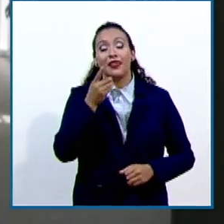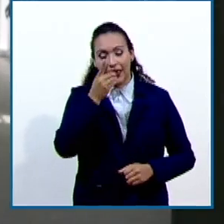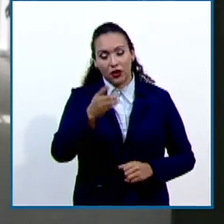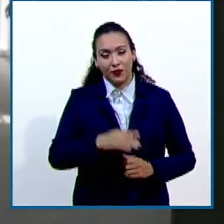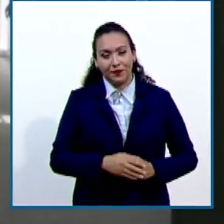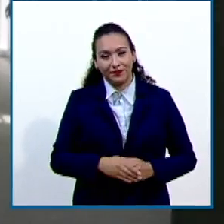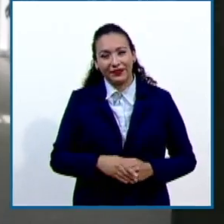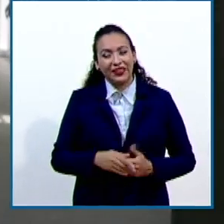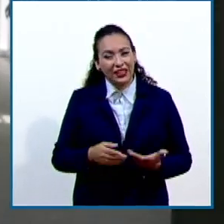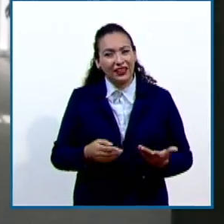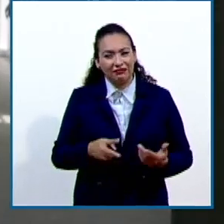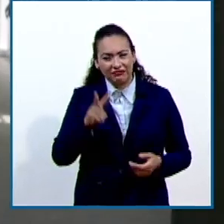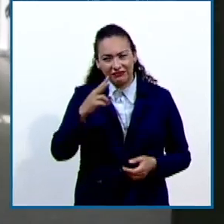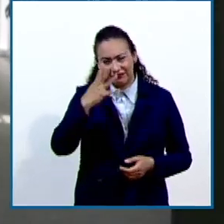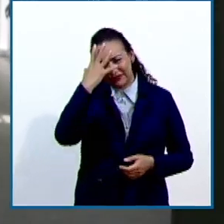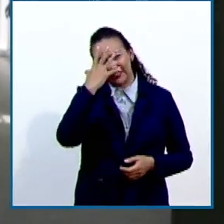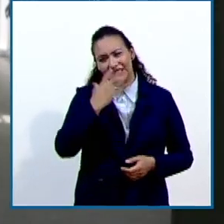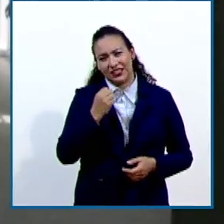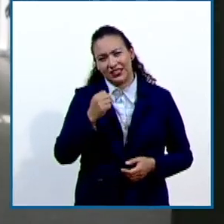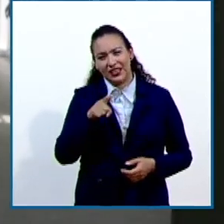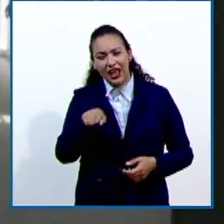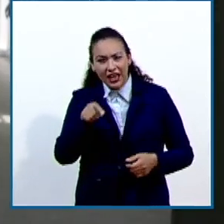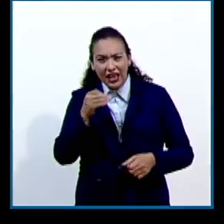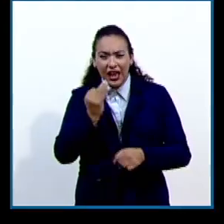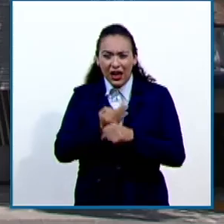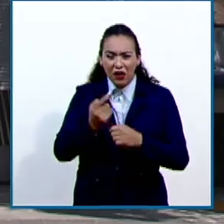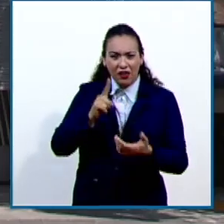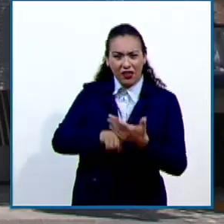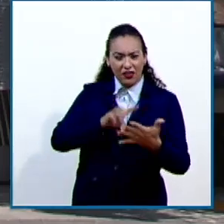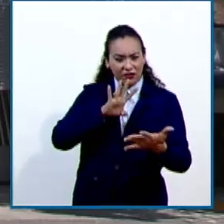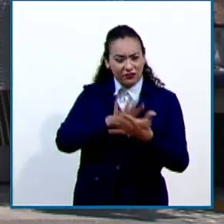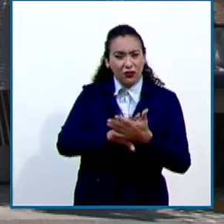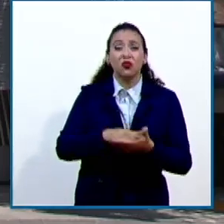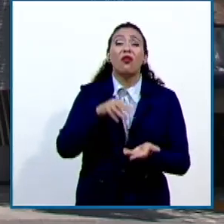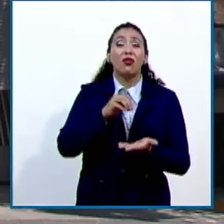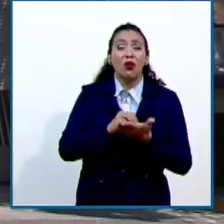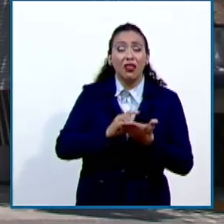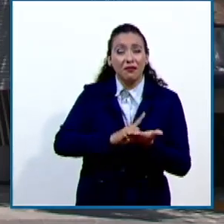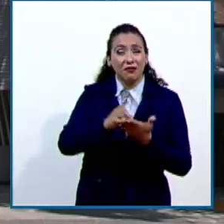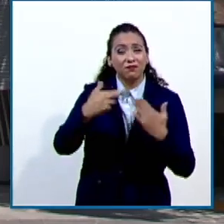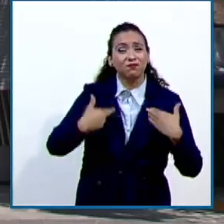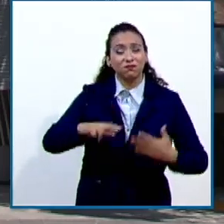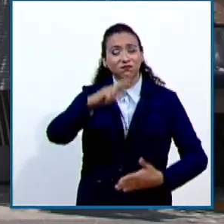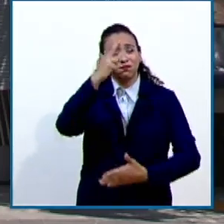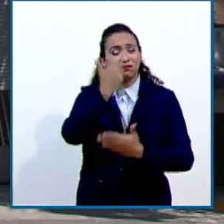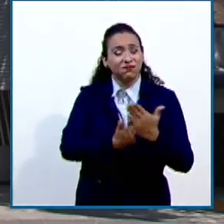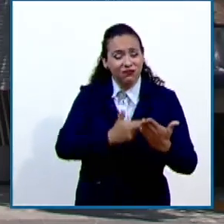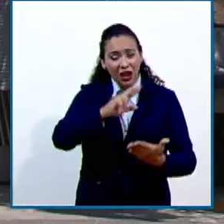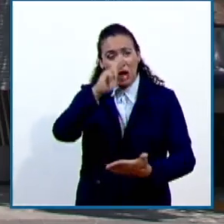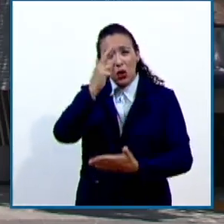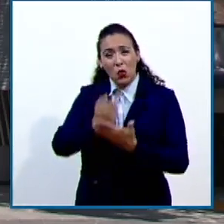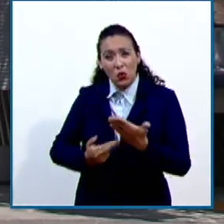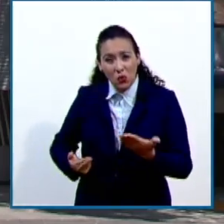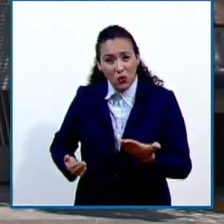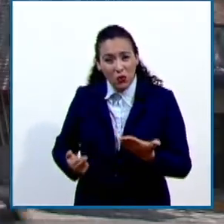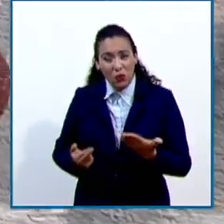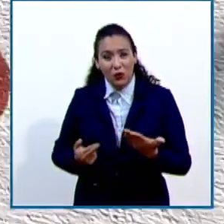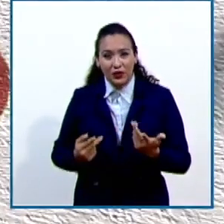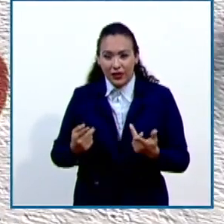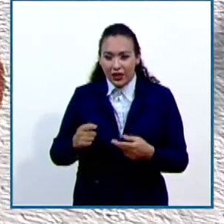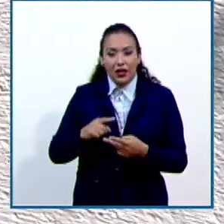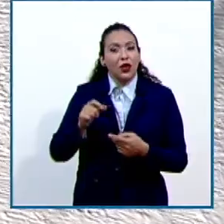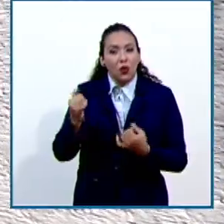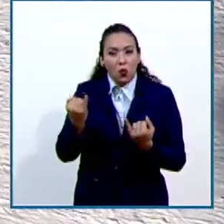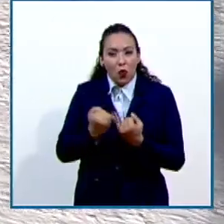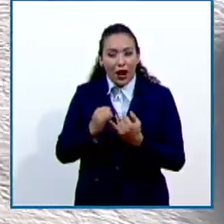en el sistema penal acusatorio se continúen reproduciendo prácticas violatorias de derechos humanos propias del sistema penal mixto